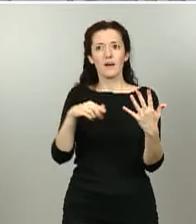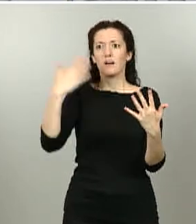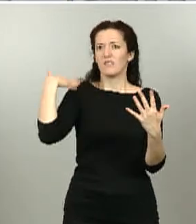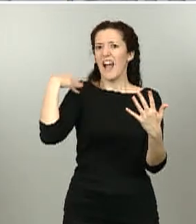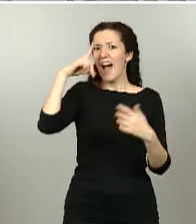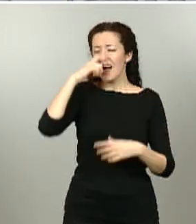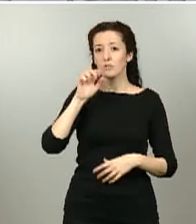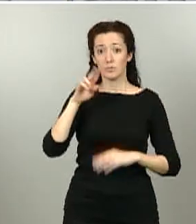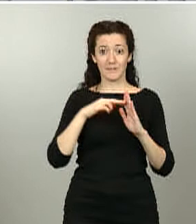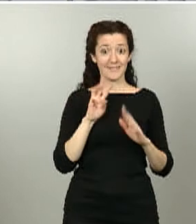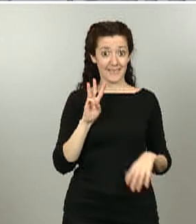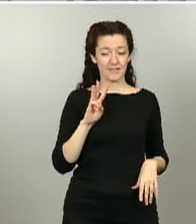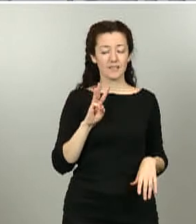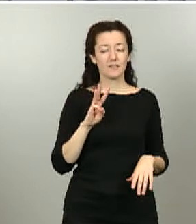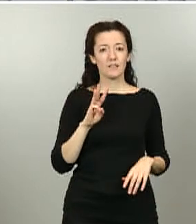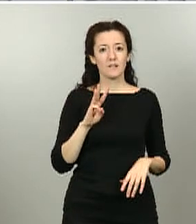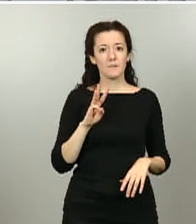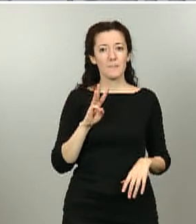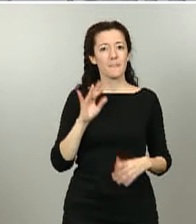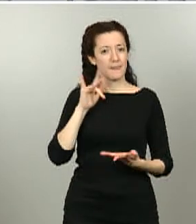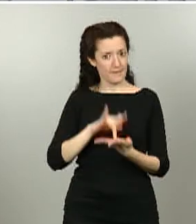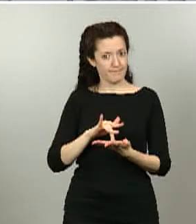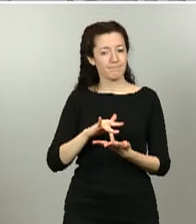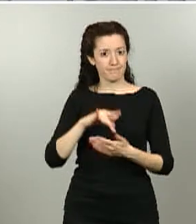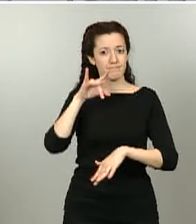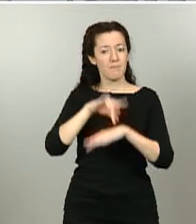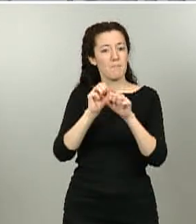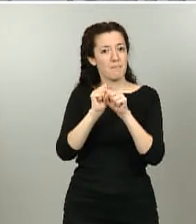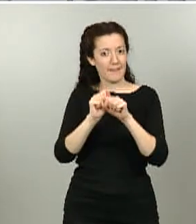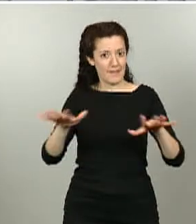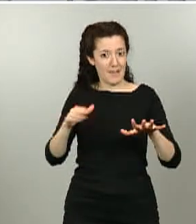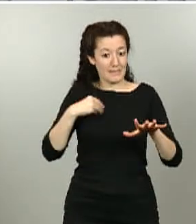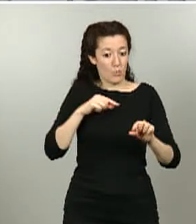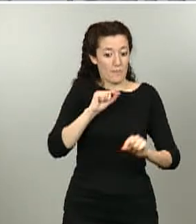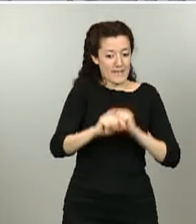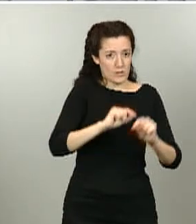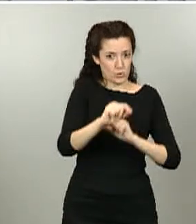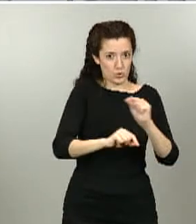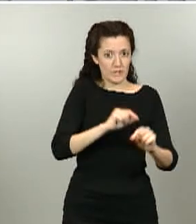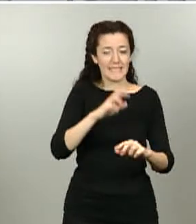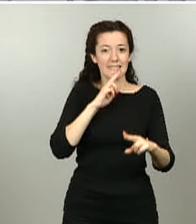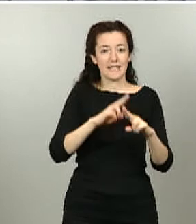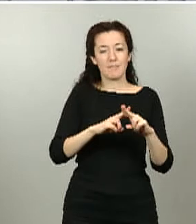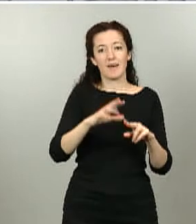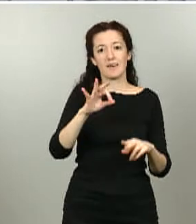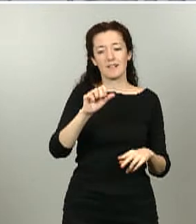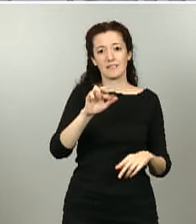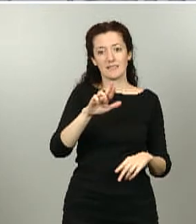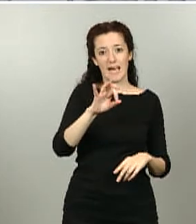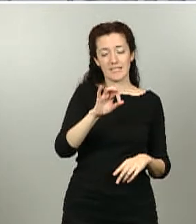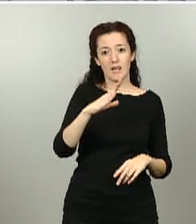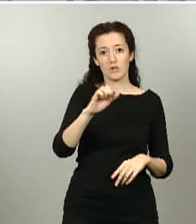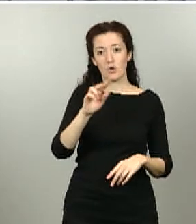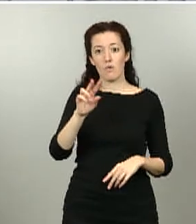tuvimos otra pandemia de coronavirus producida por un virus que se llama SARS-CoV-1. Sabemos que aquel